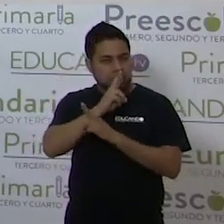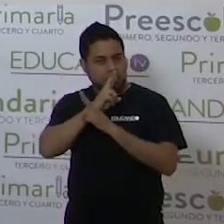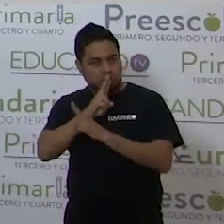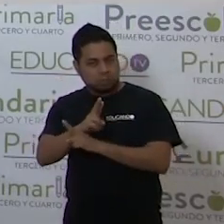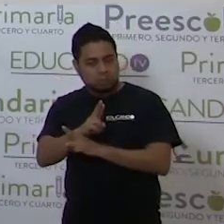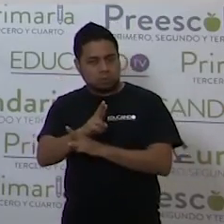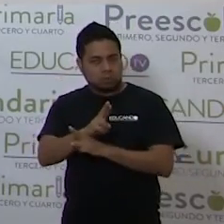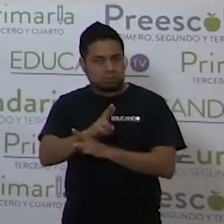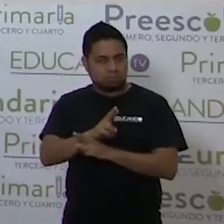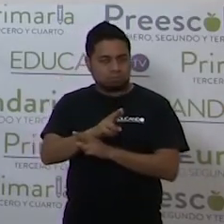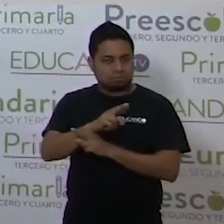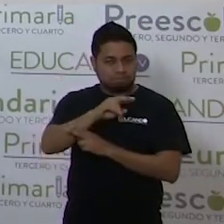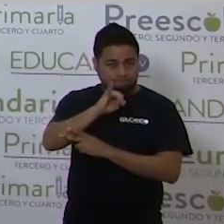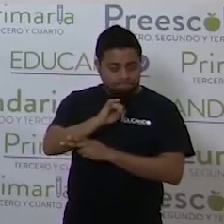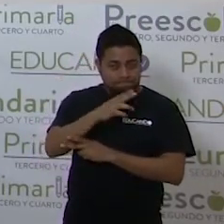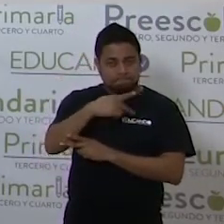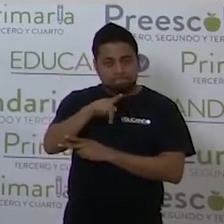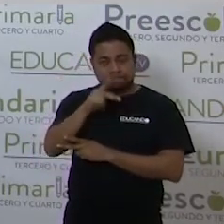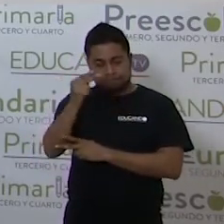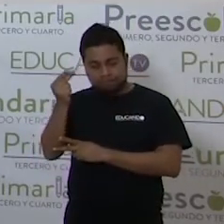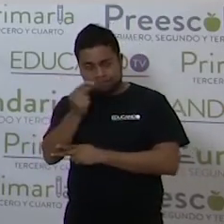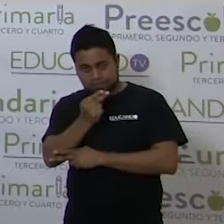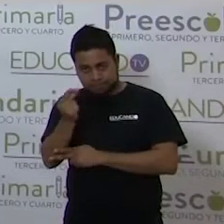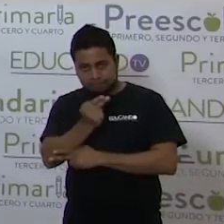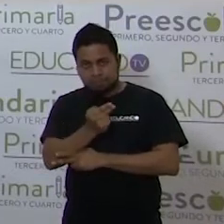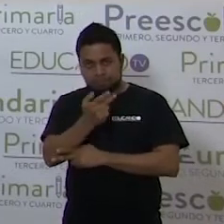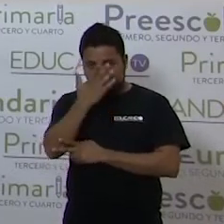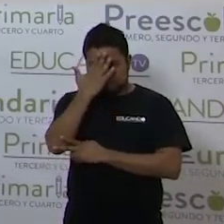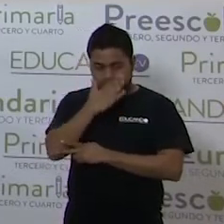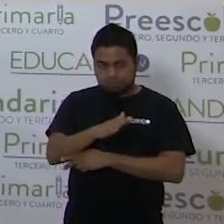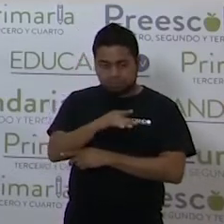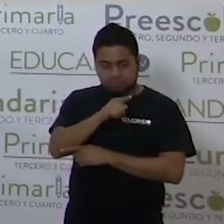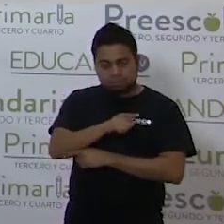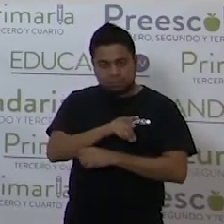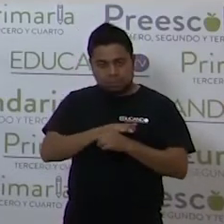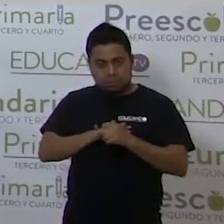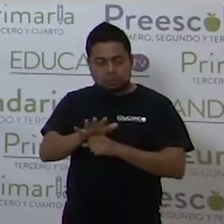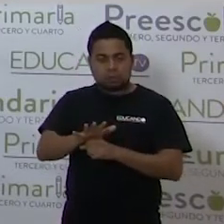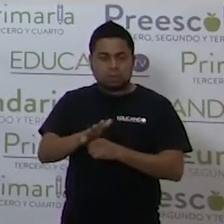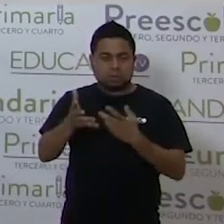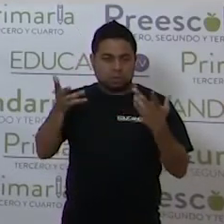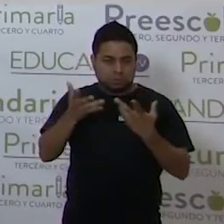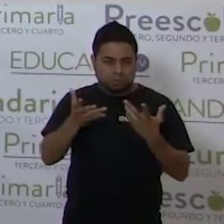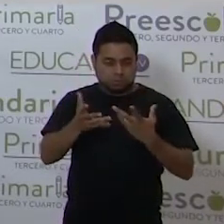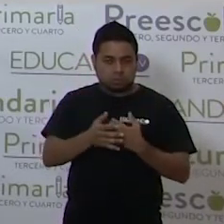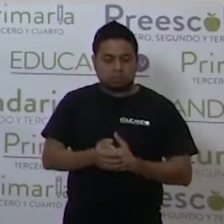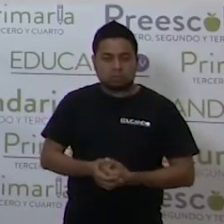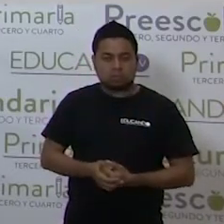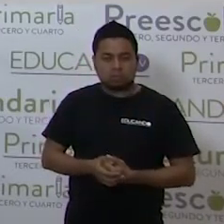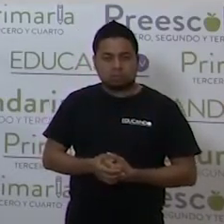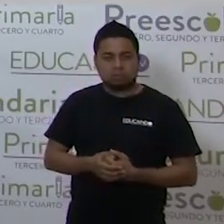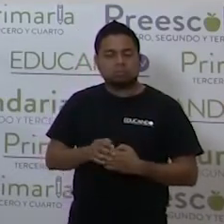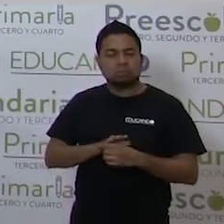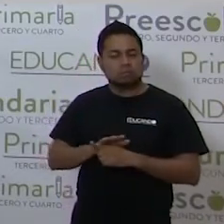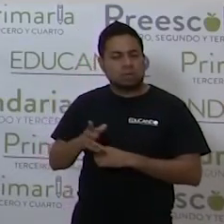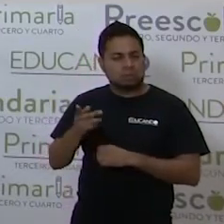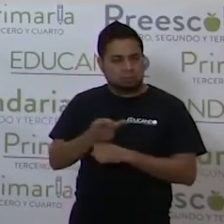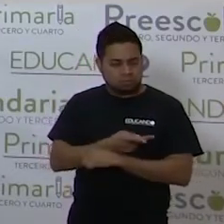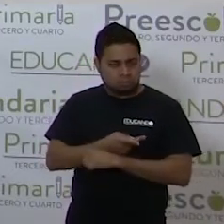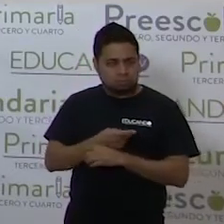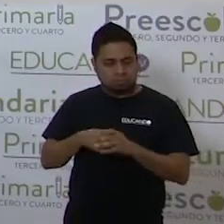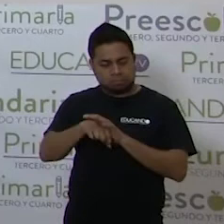hallamos pero necesitamos saber que se le hizo a los dos pero qué pasa entonces